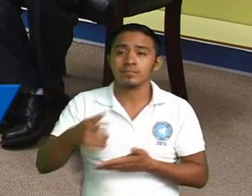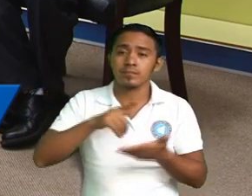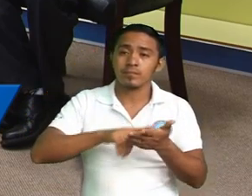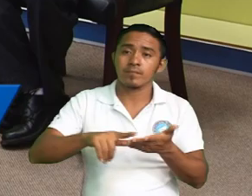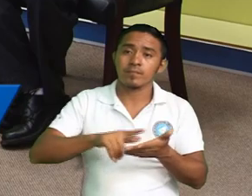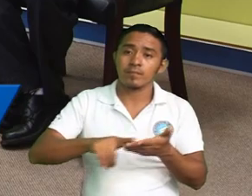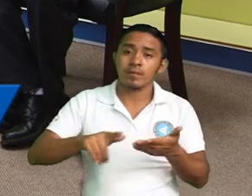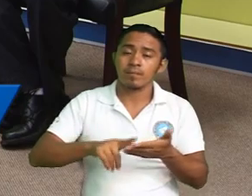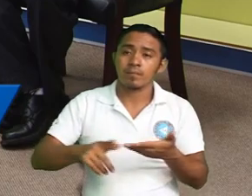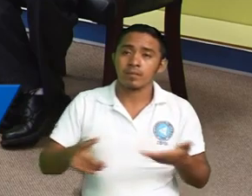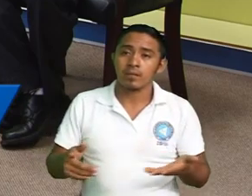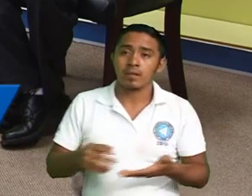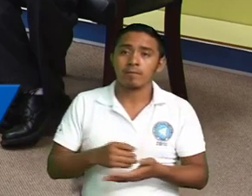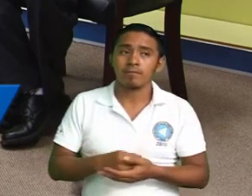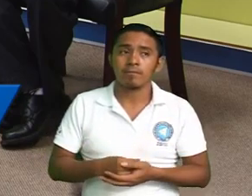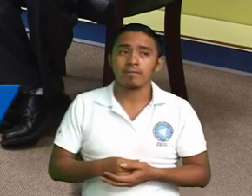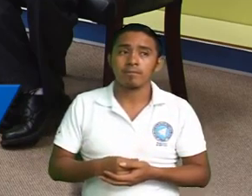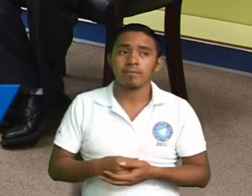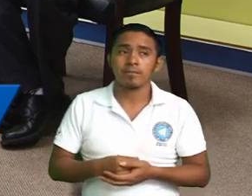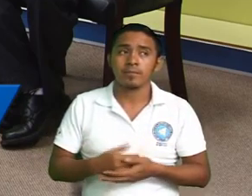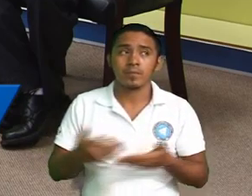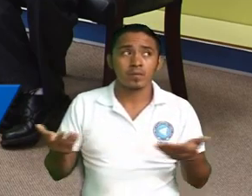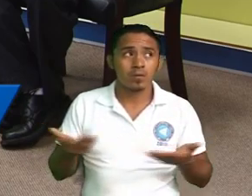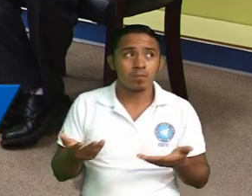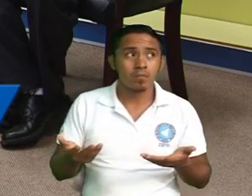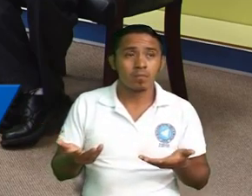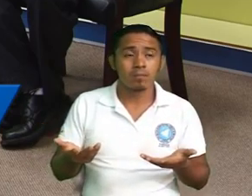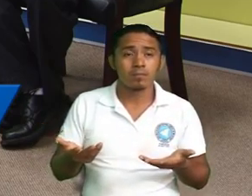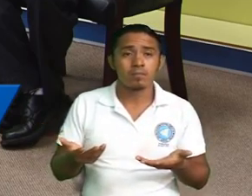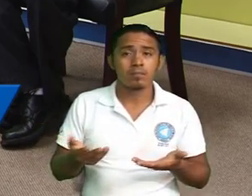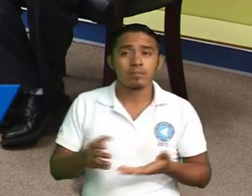limpieza del oído que